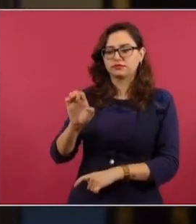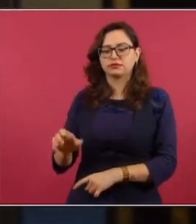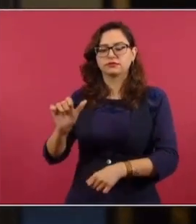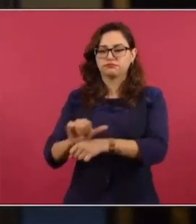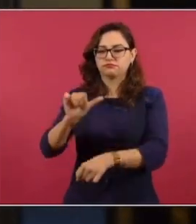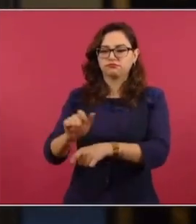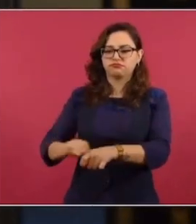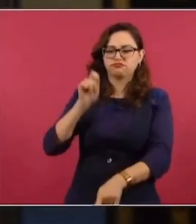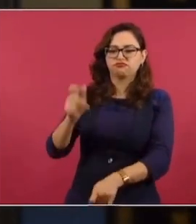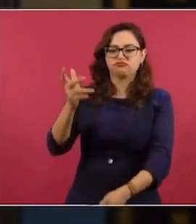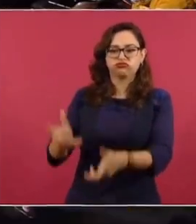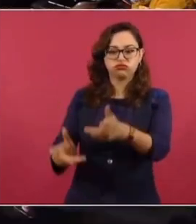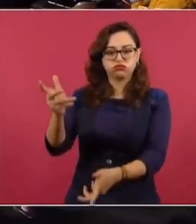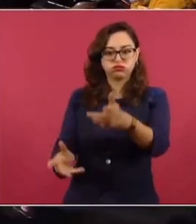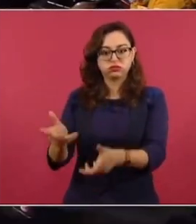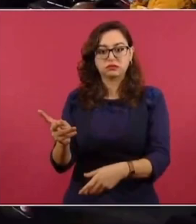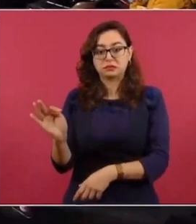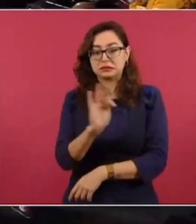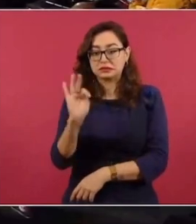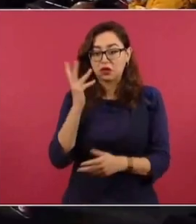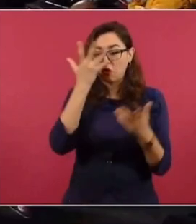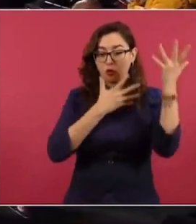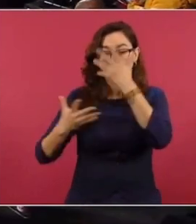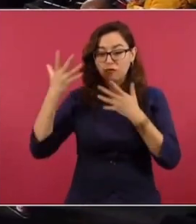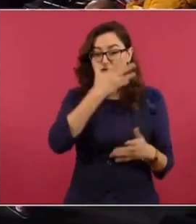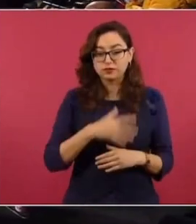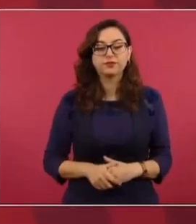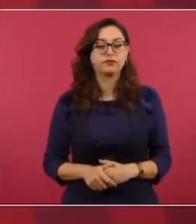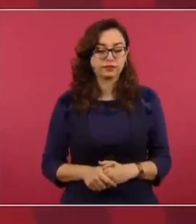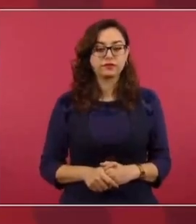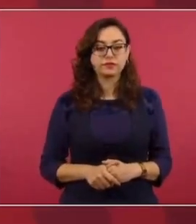quemaron el carro de la Sí, CFE? es que hay también que ver